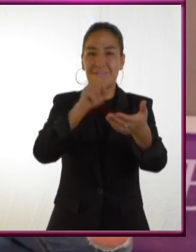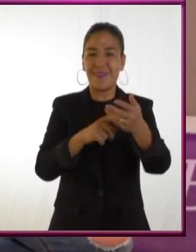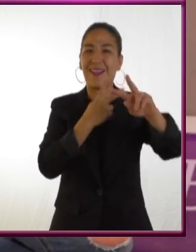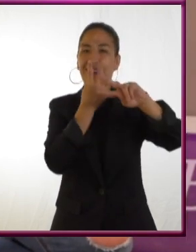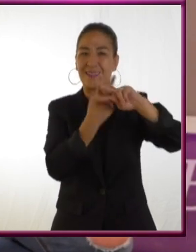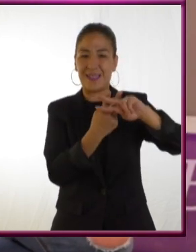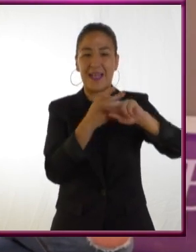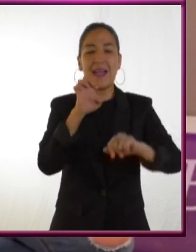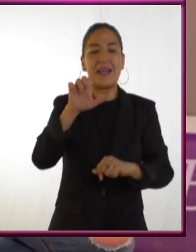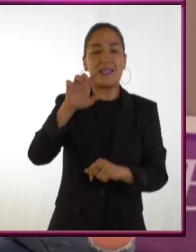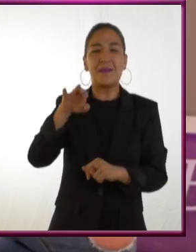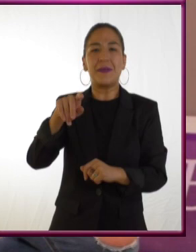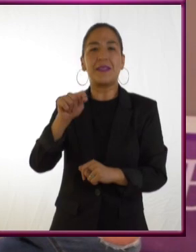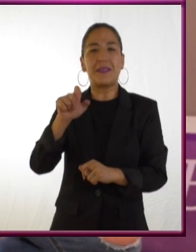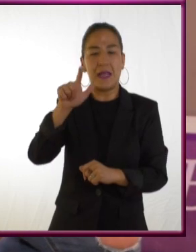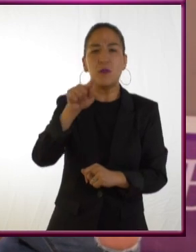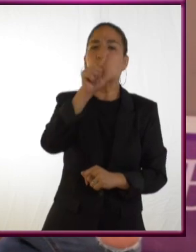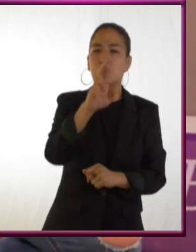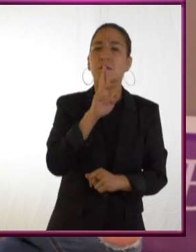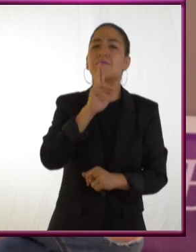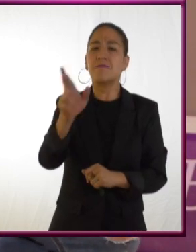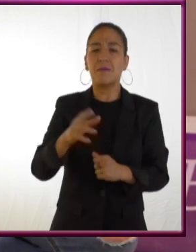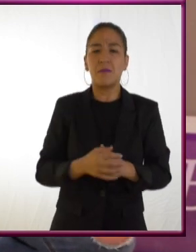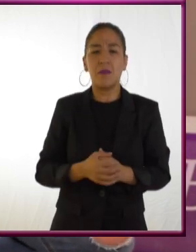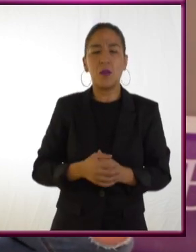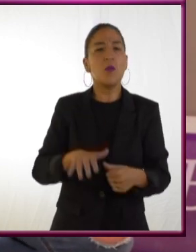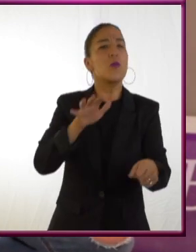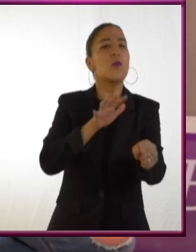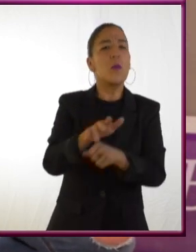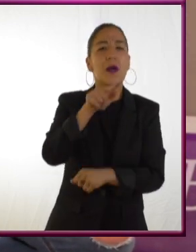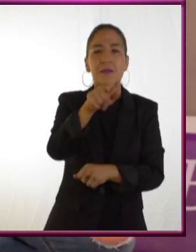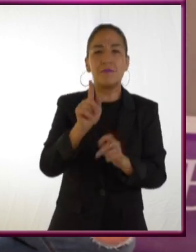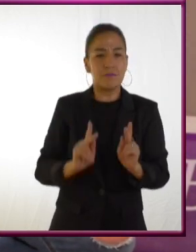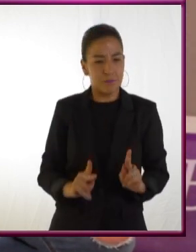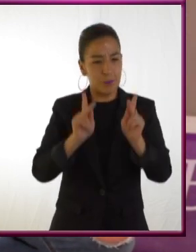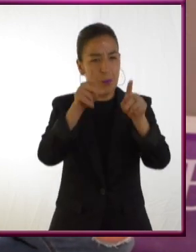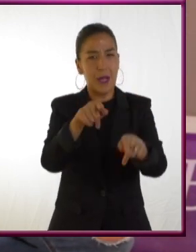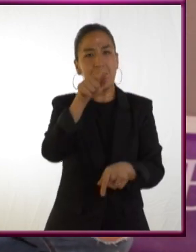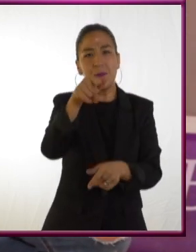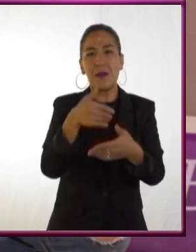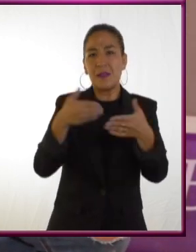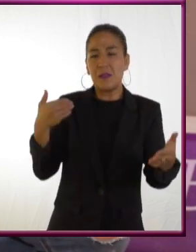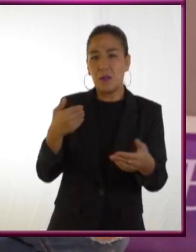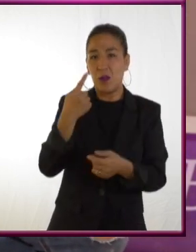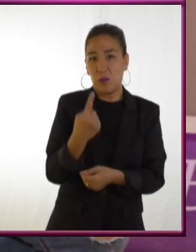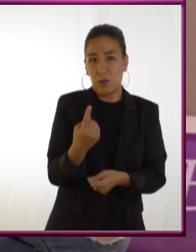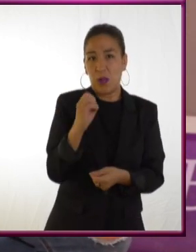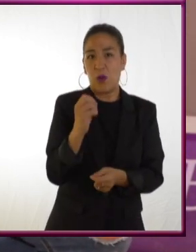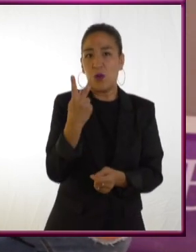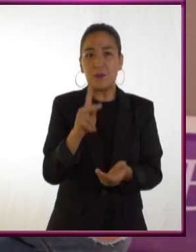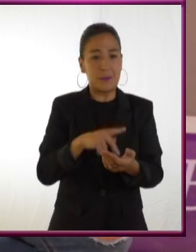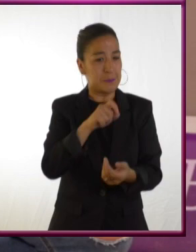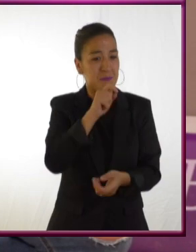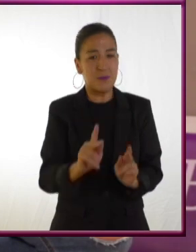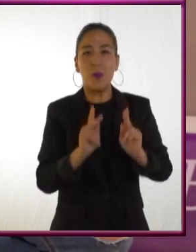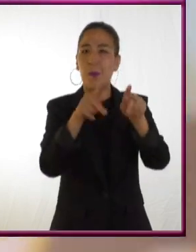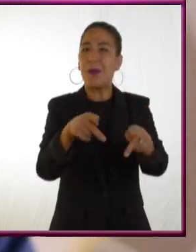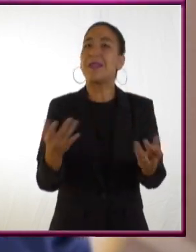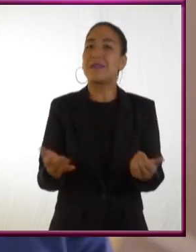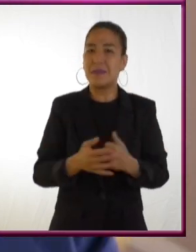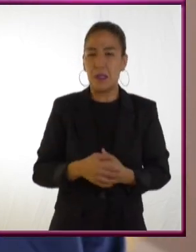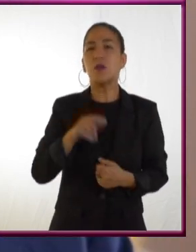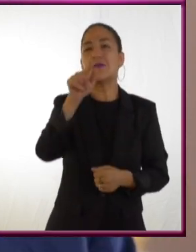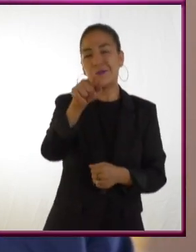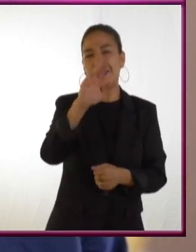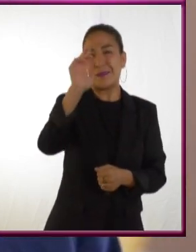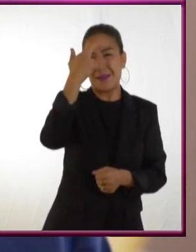al programa con el hashtag Elemental. También respondan, ¿cuál fue el último puente que cruzaron? ¿Lo pasaron una o dos veces?